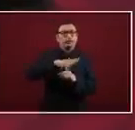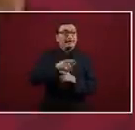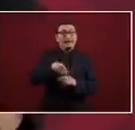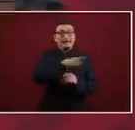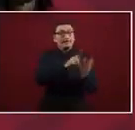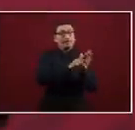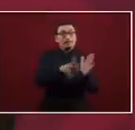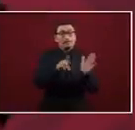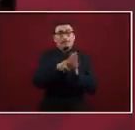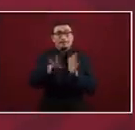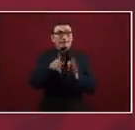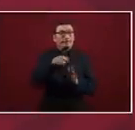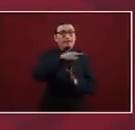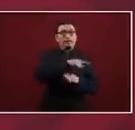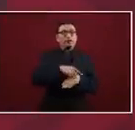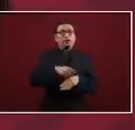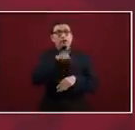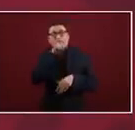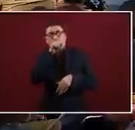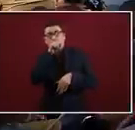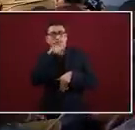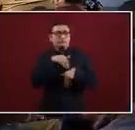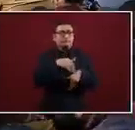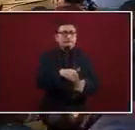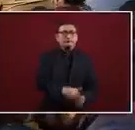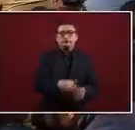haber sido una prensa sometida, abyecta,